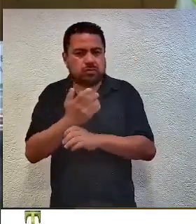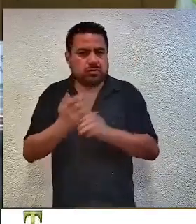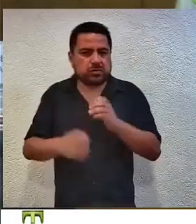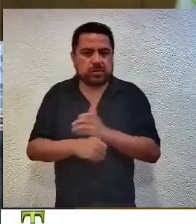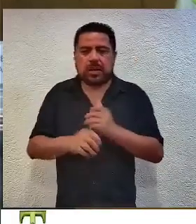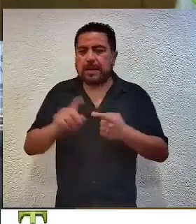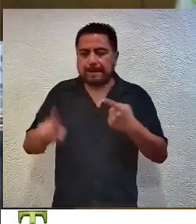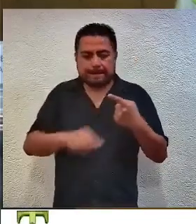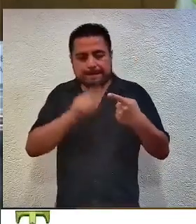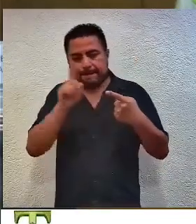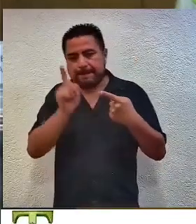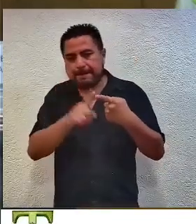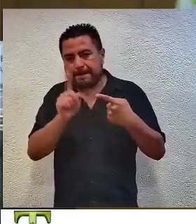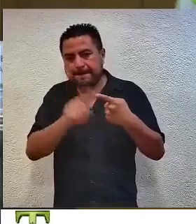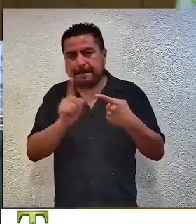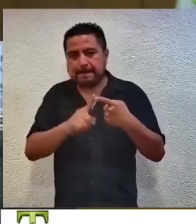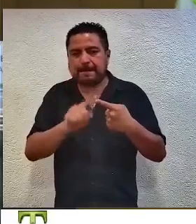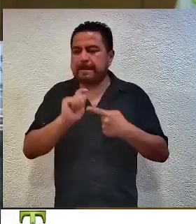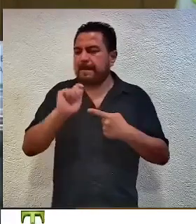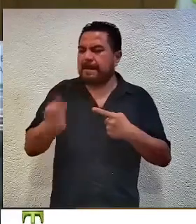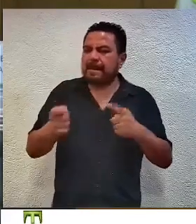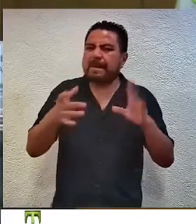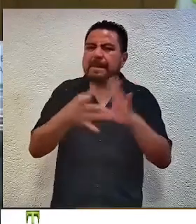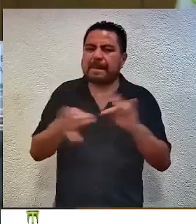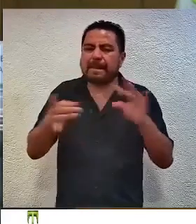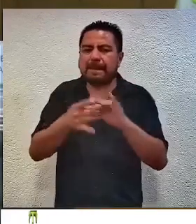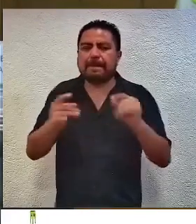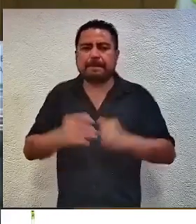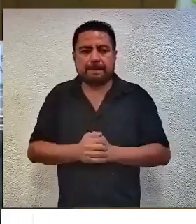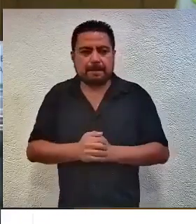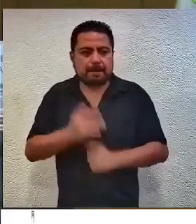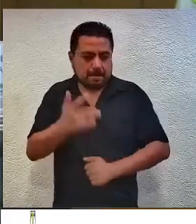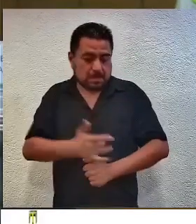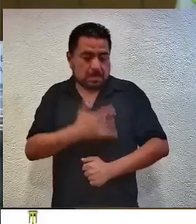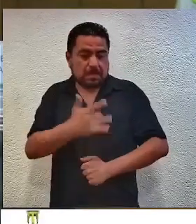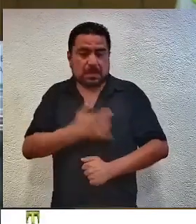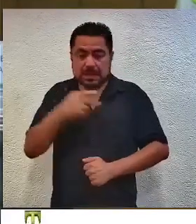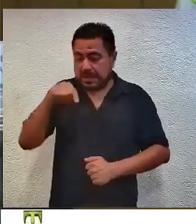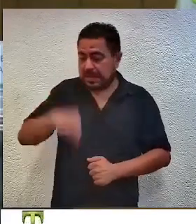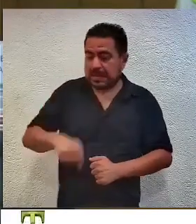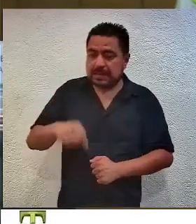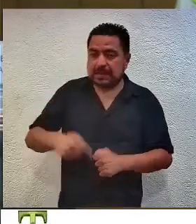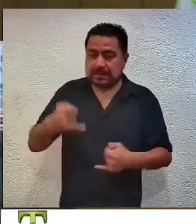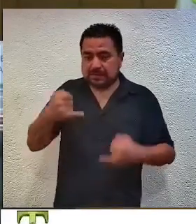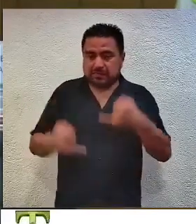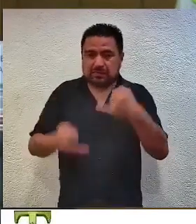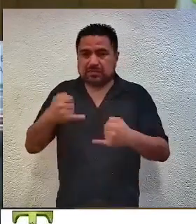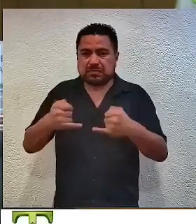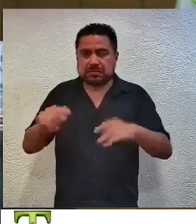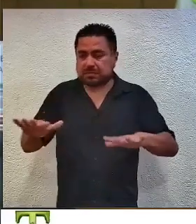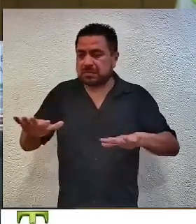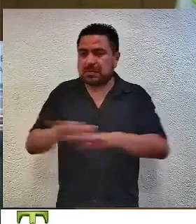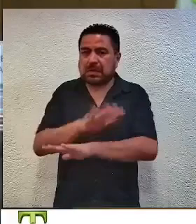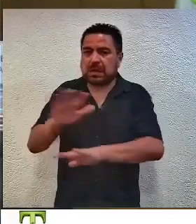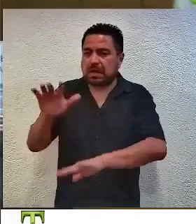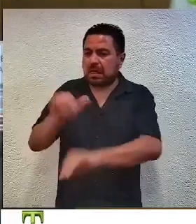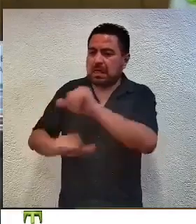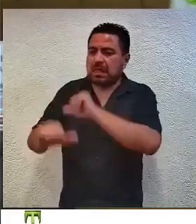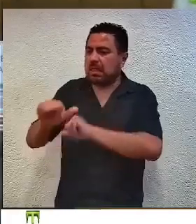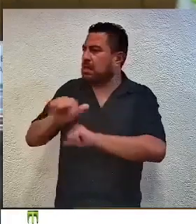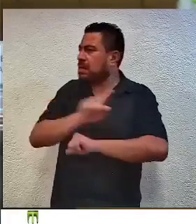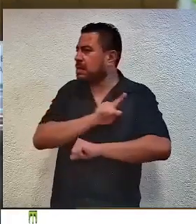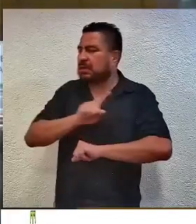La primera consiste en que se pretende que este tribunal sustituya de forma indebida a